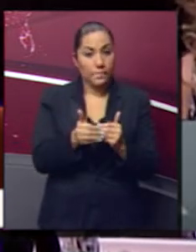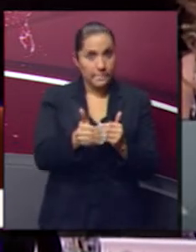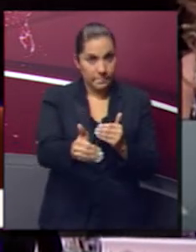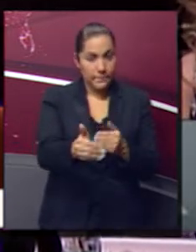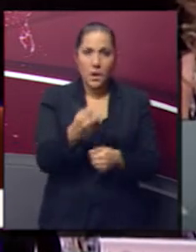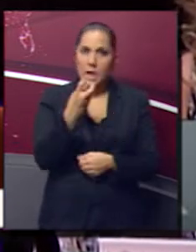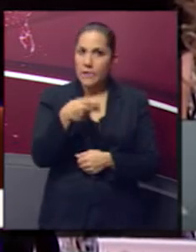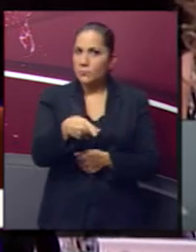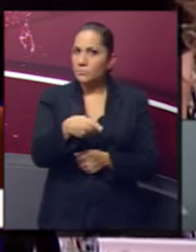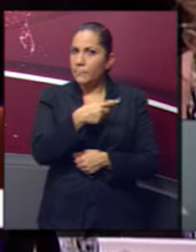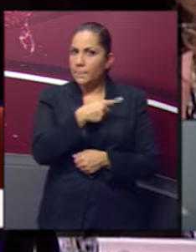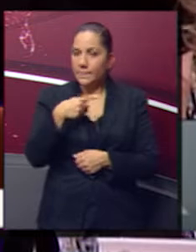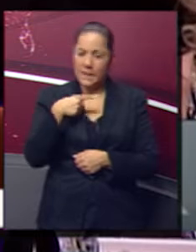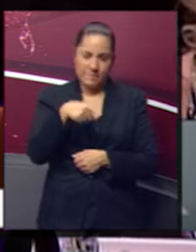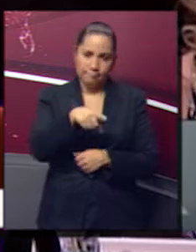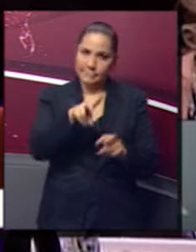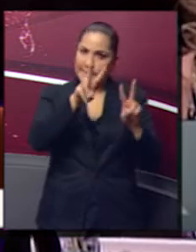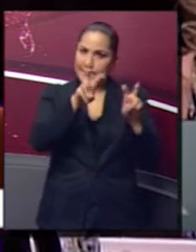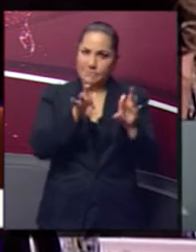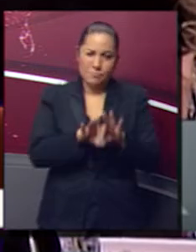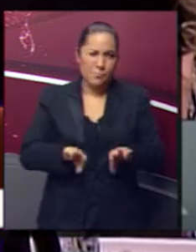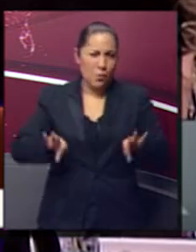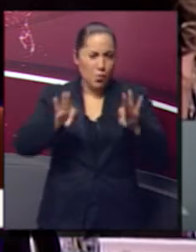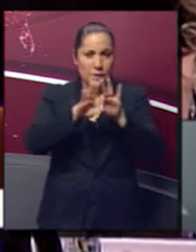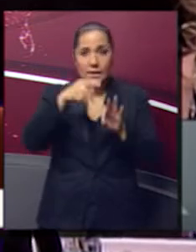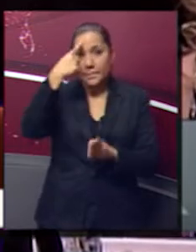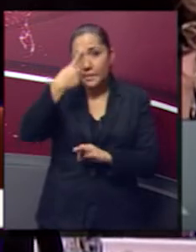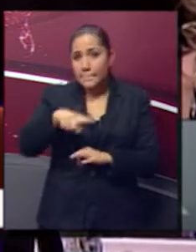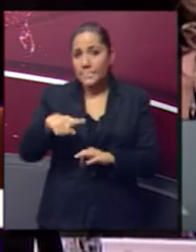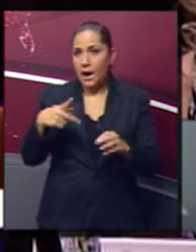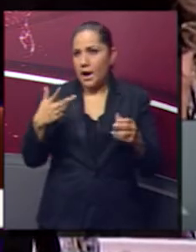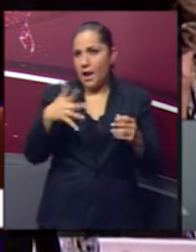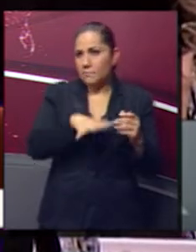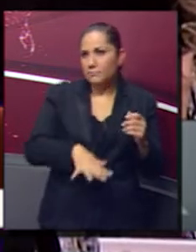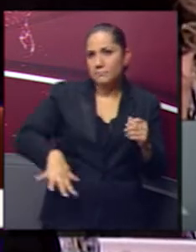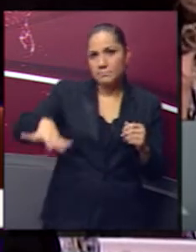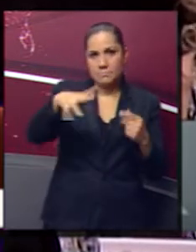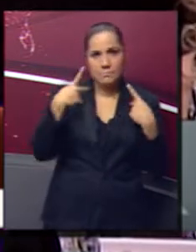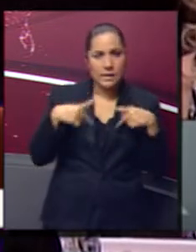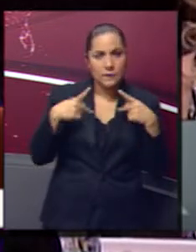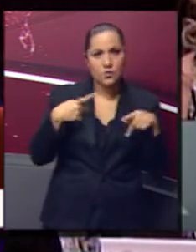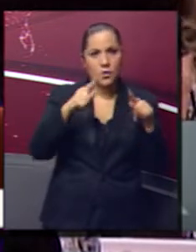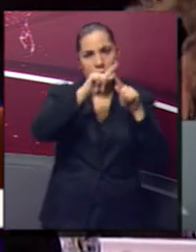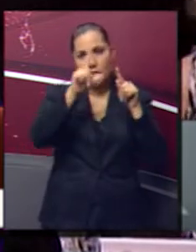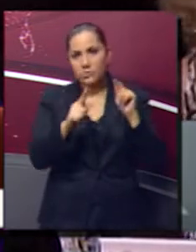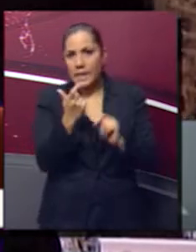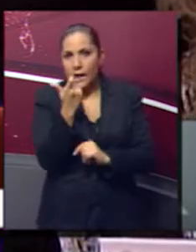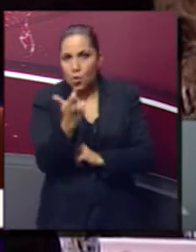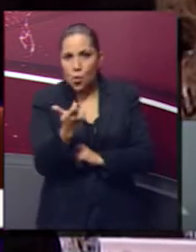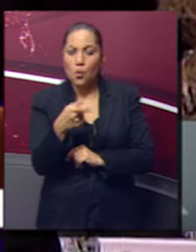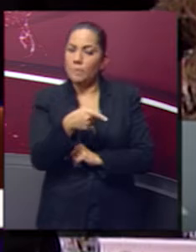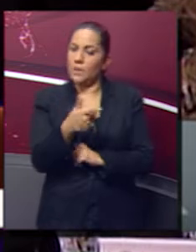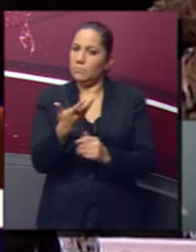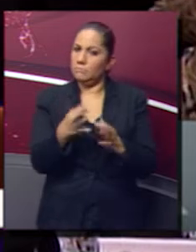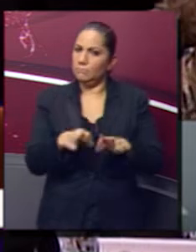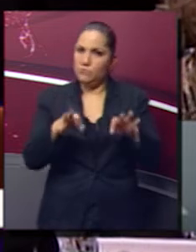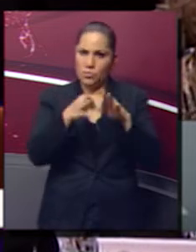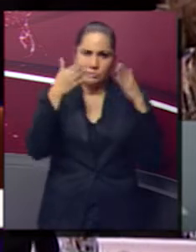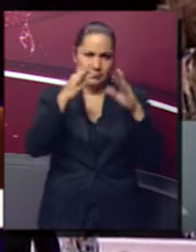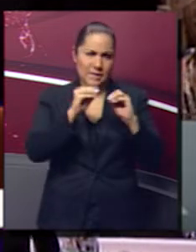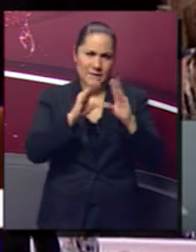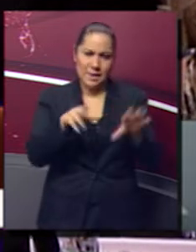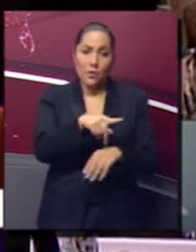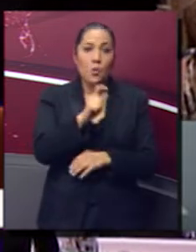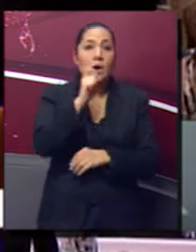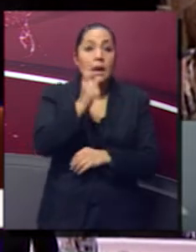resulta fundamental para la vida pública y para la vida económica del país, que tiene que ver con la disminución